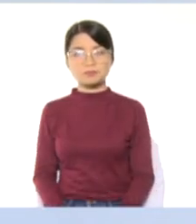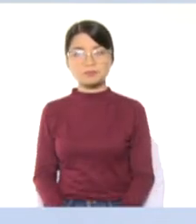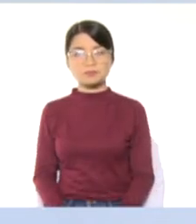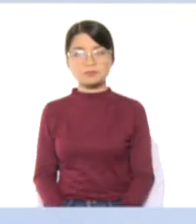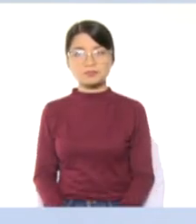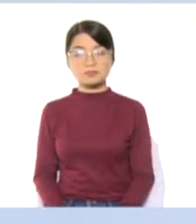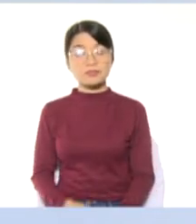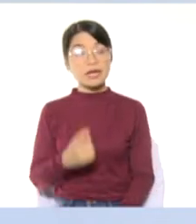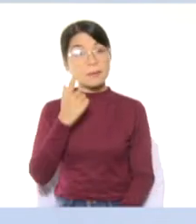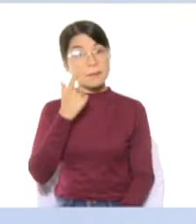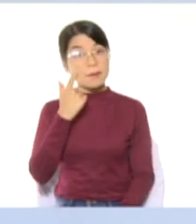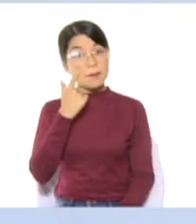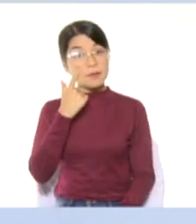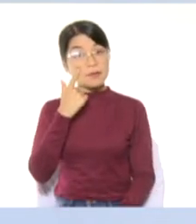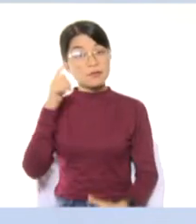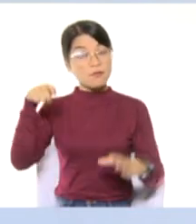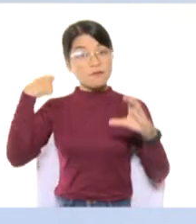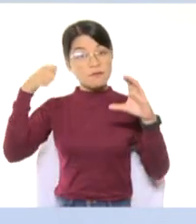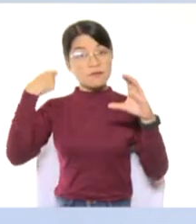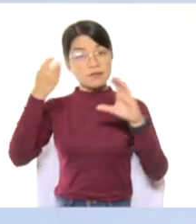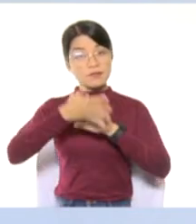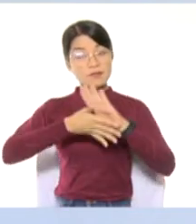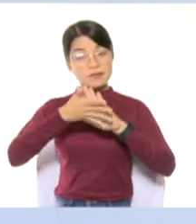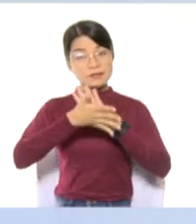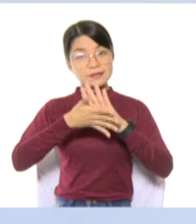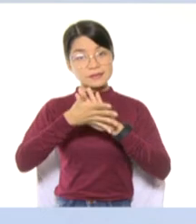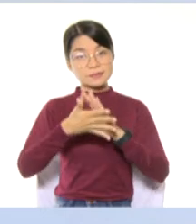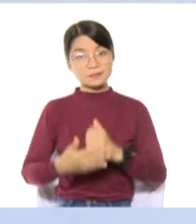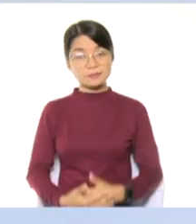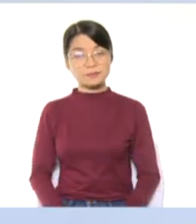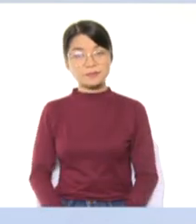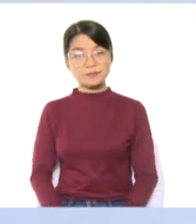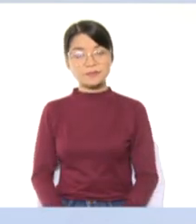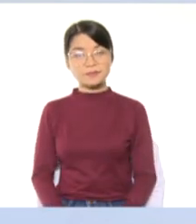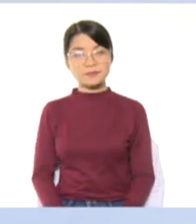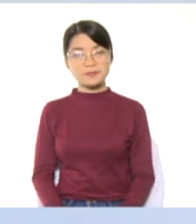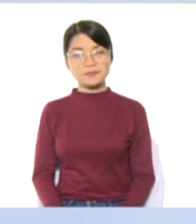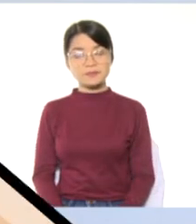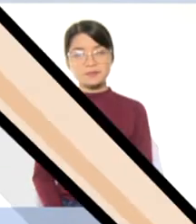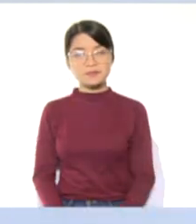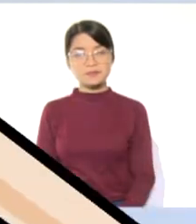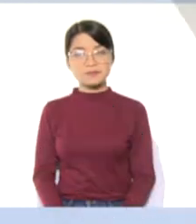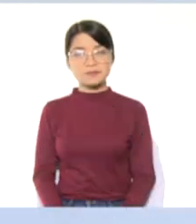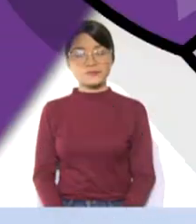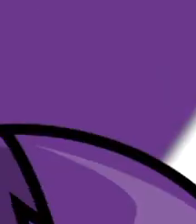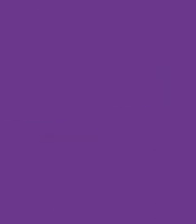nuestro acostumbrado video de lengua de señas venezolana? Excelente.